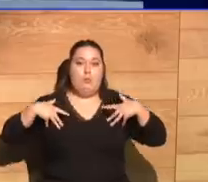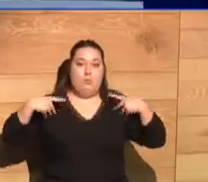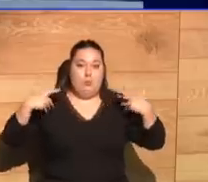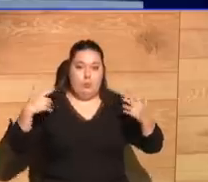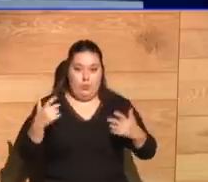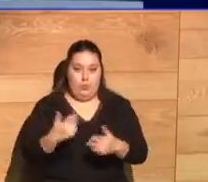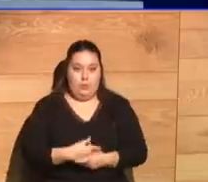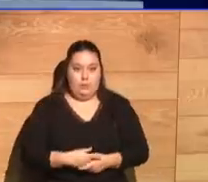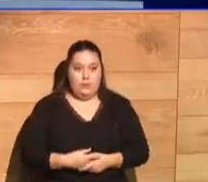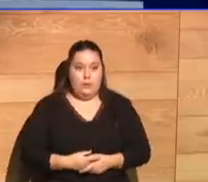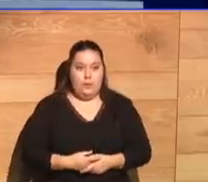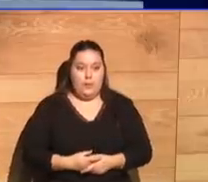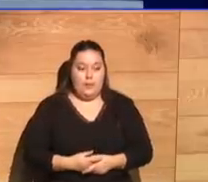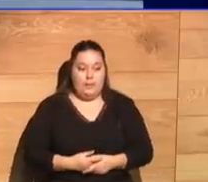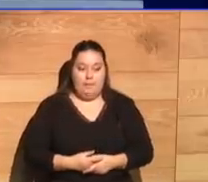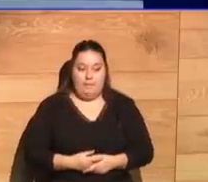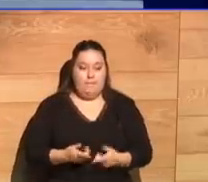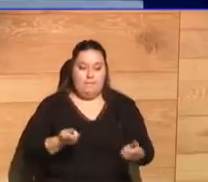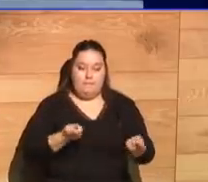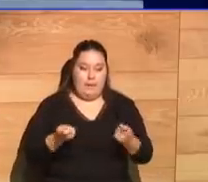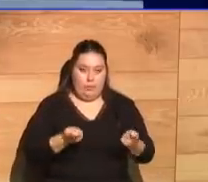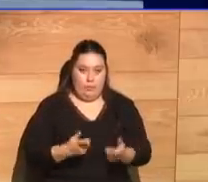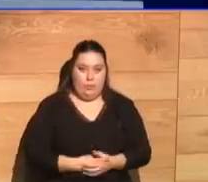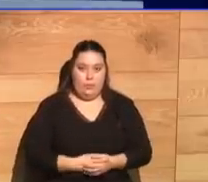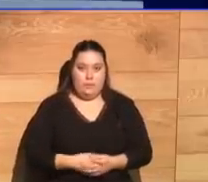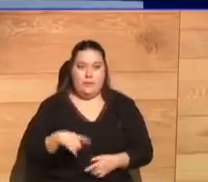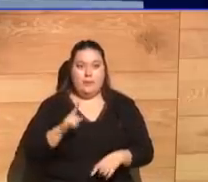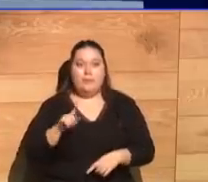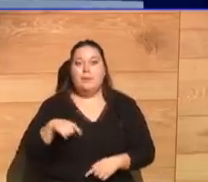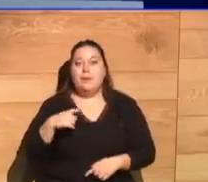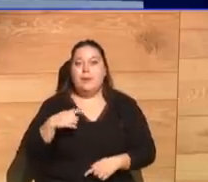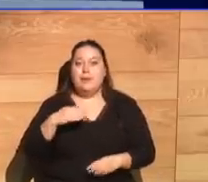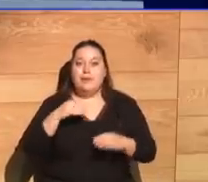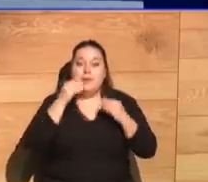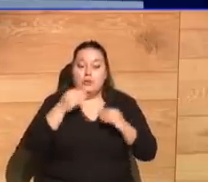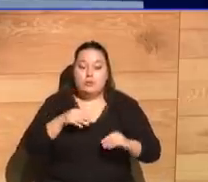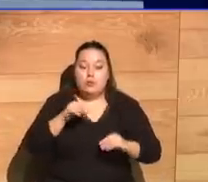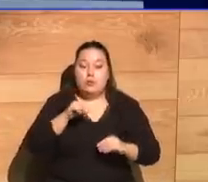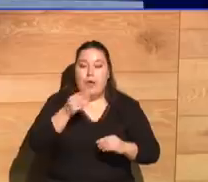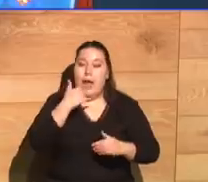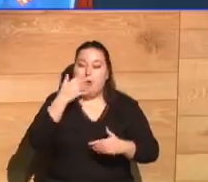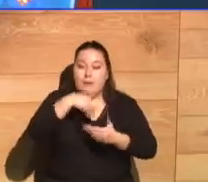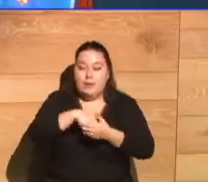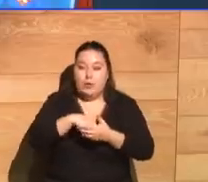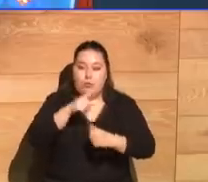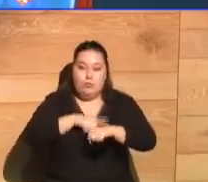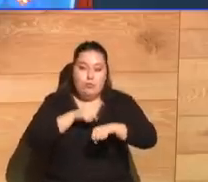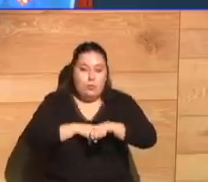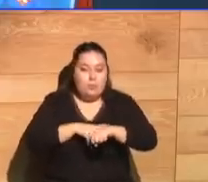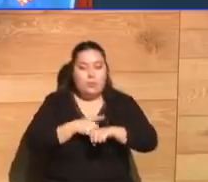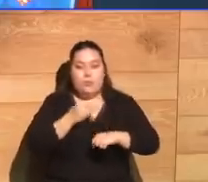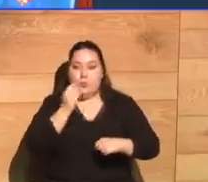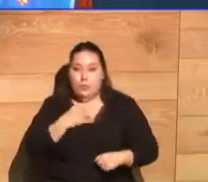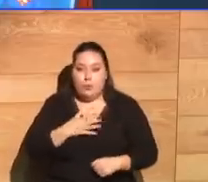escritura. Tiene que ver con el manejo del tempo interno de una historia. Claro, a eso voy. El comprender que esa secuencia es clave por alguna